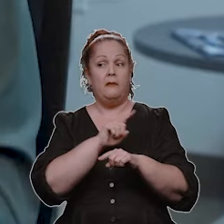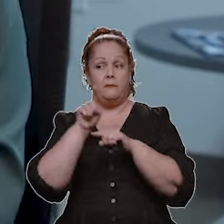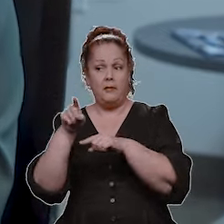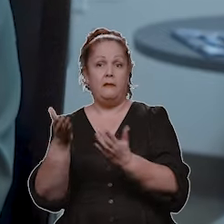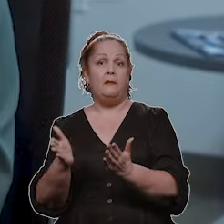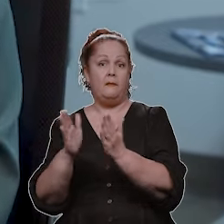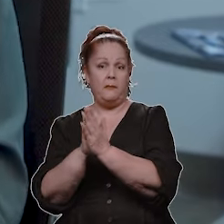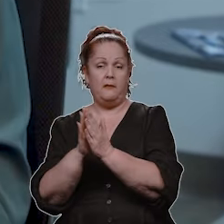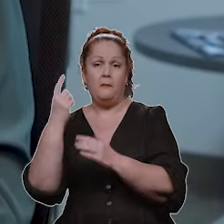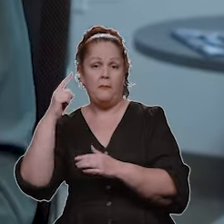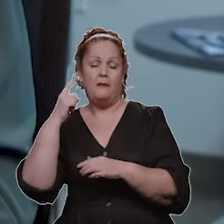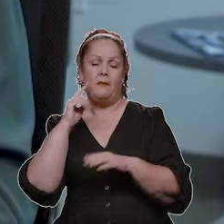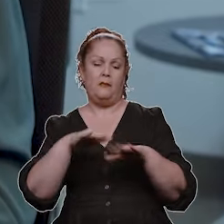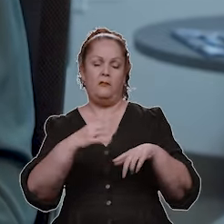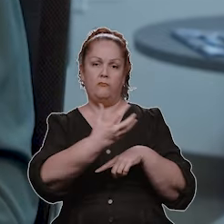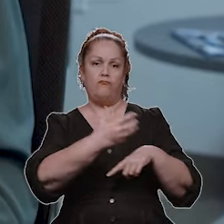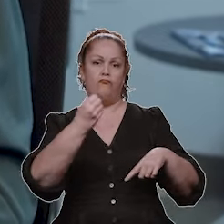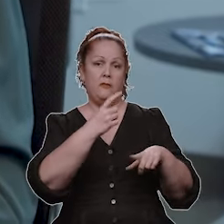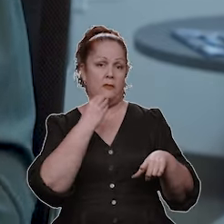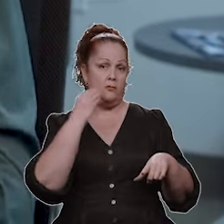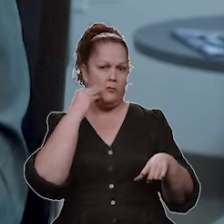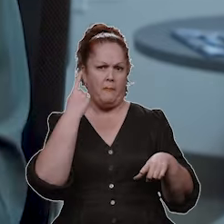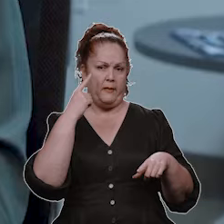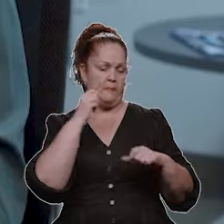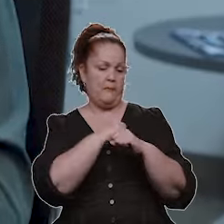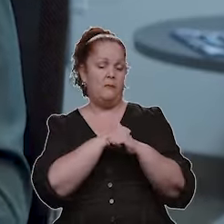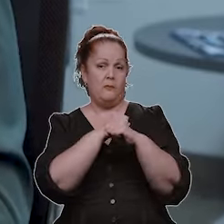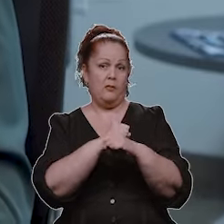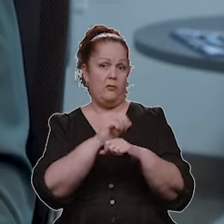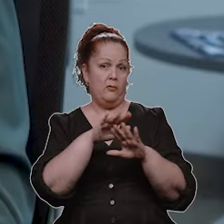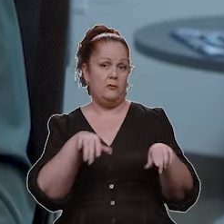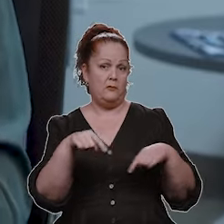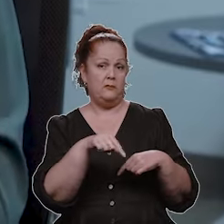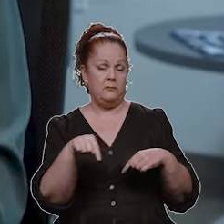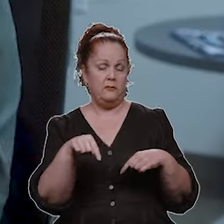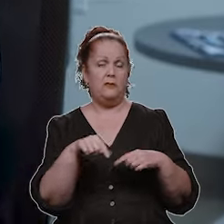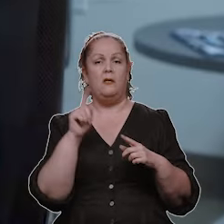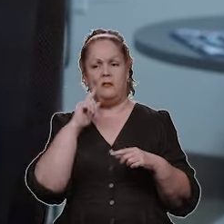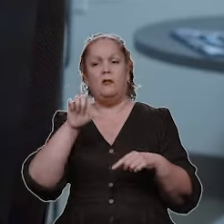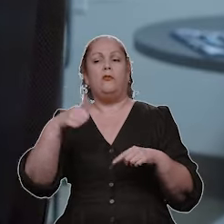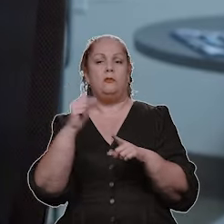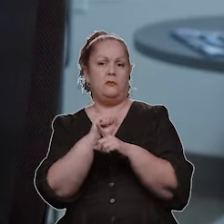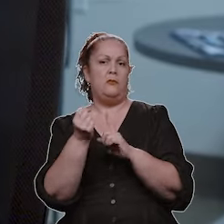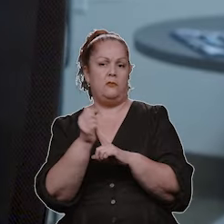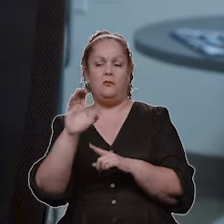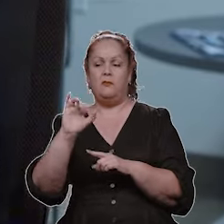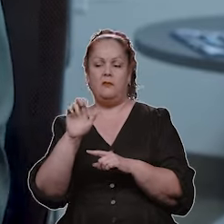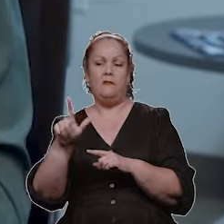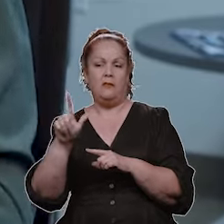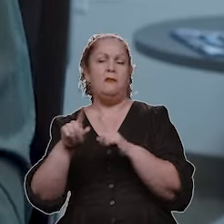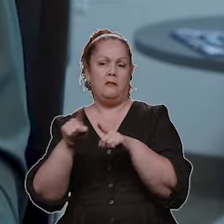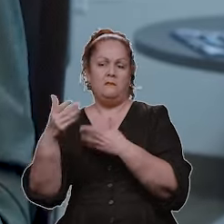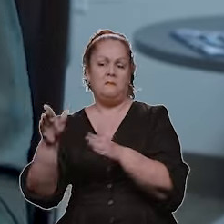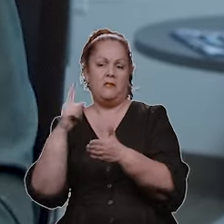solicitarle al tribunal la remoción de menores En beneficio verad y protección de esos menores Y eso sería otro caso civil que